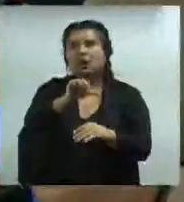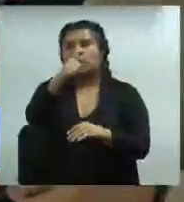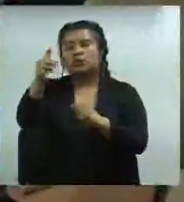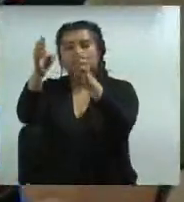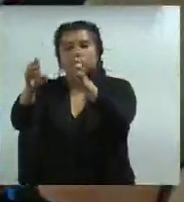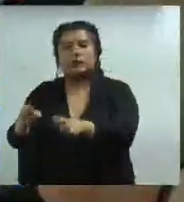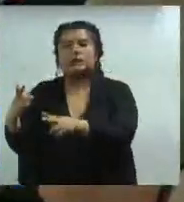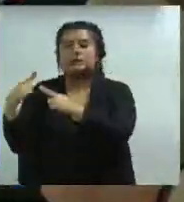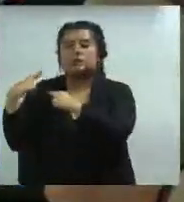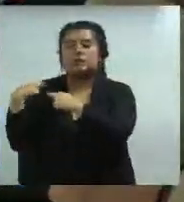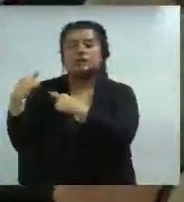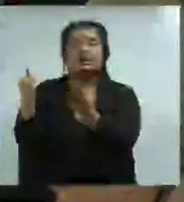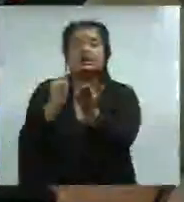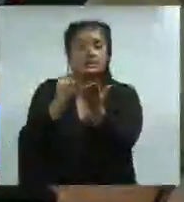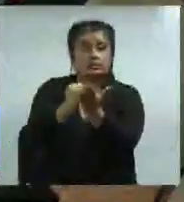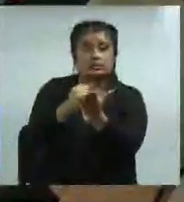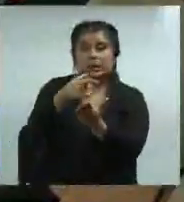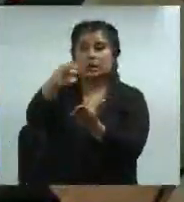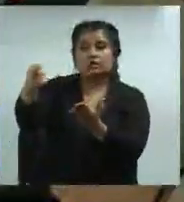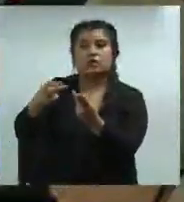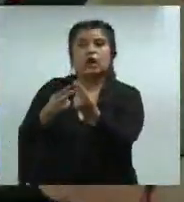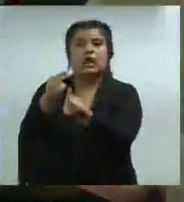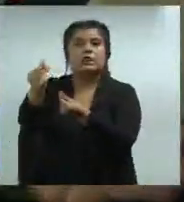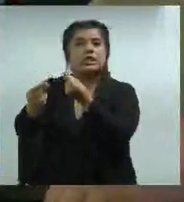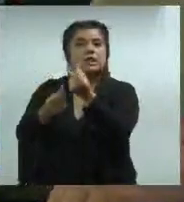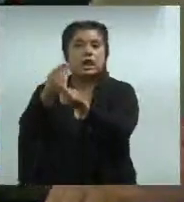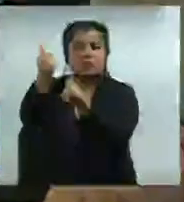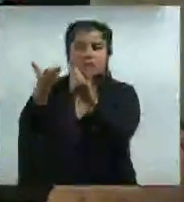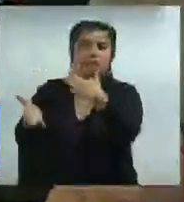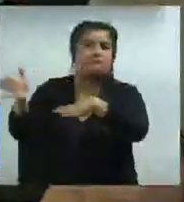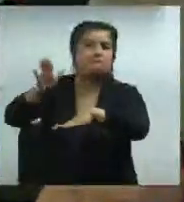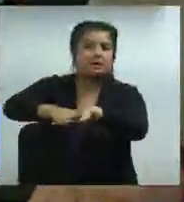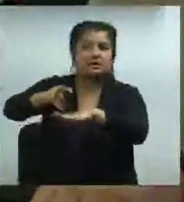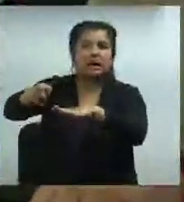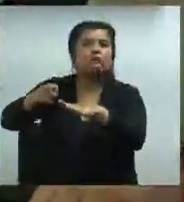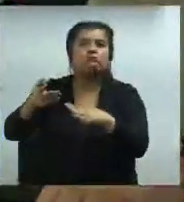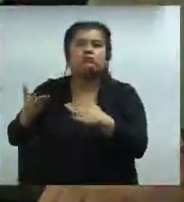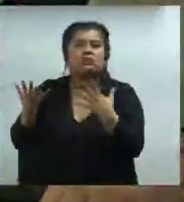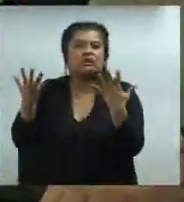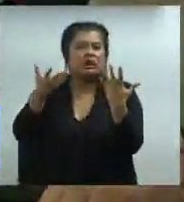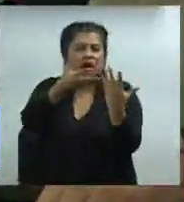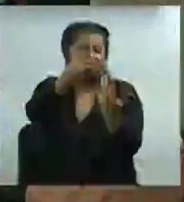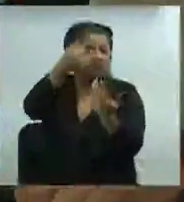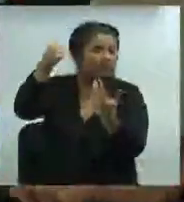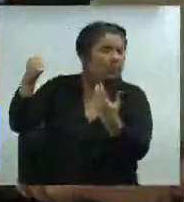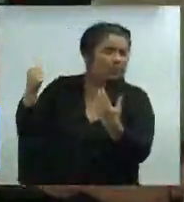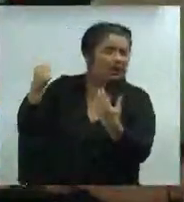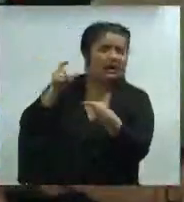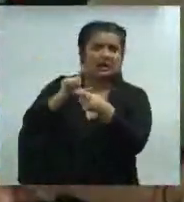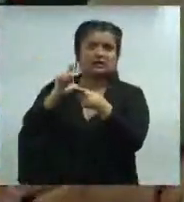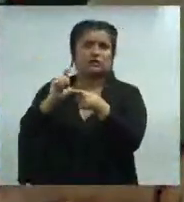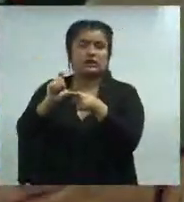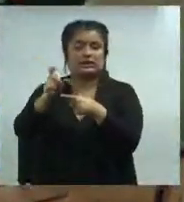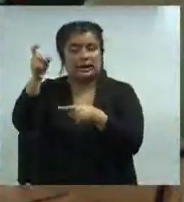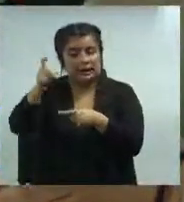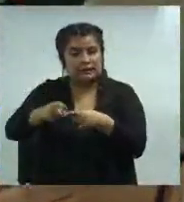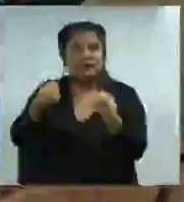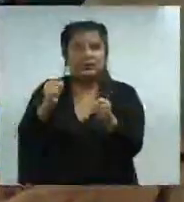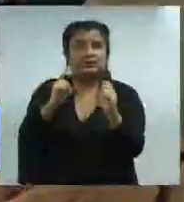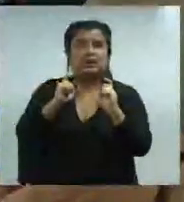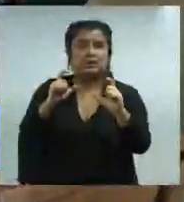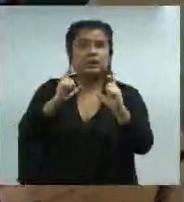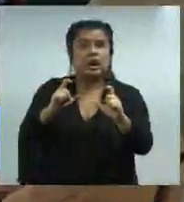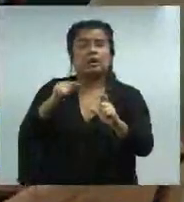esas instituciones más bien reciban pisto a cambio de hacer los locos con las normativas que tienen que hacer para preservar el medio